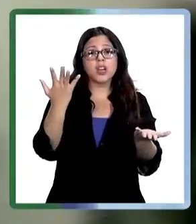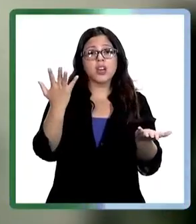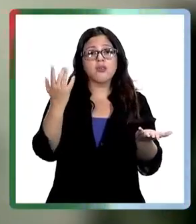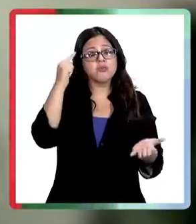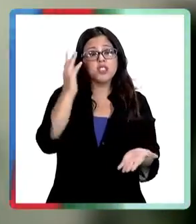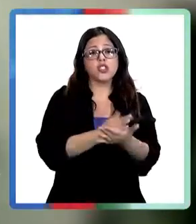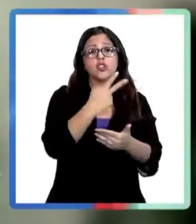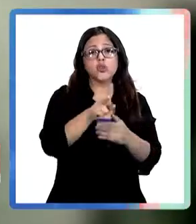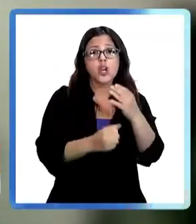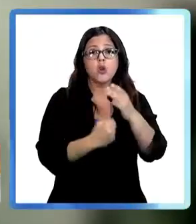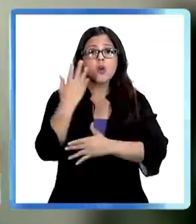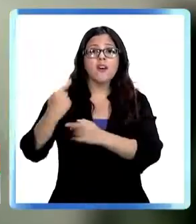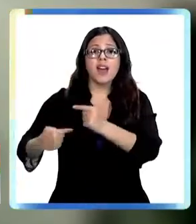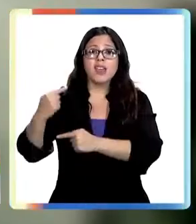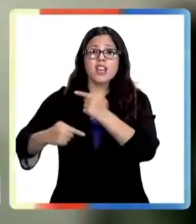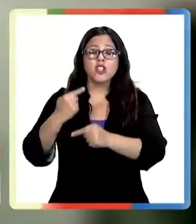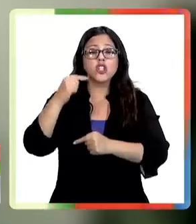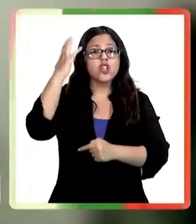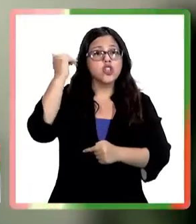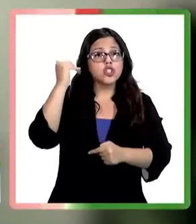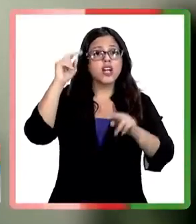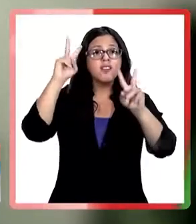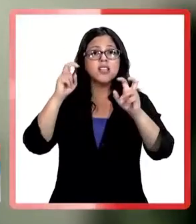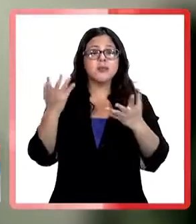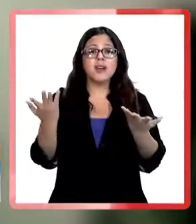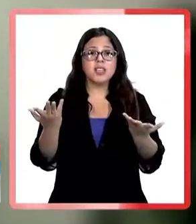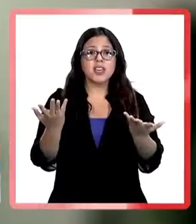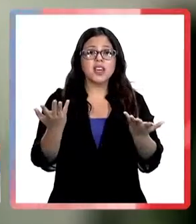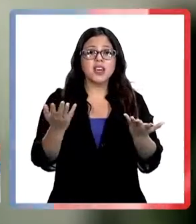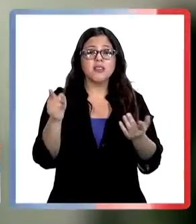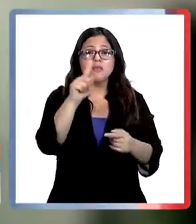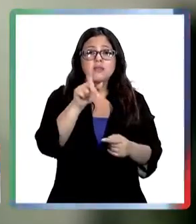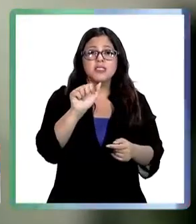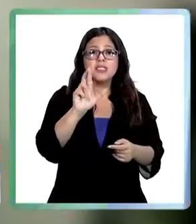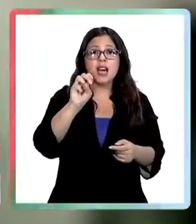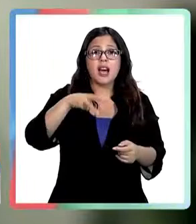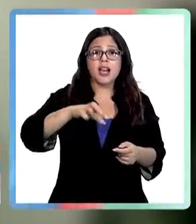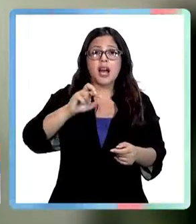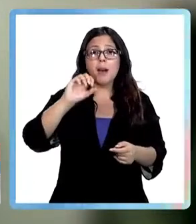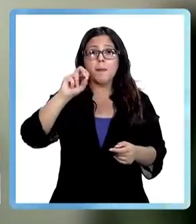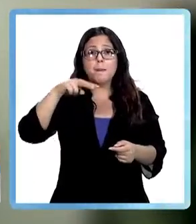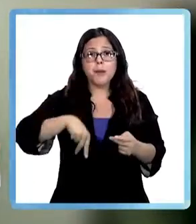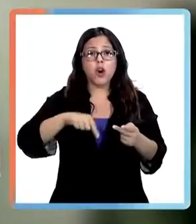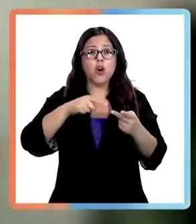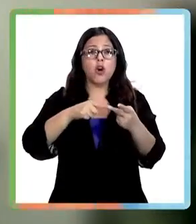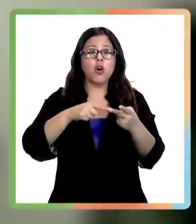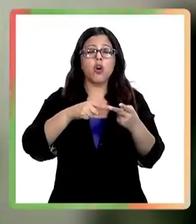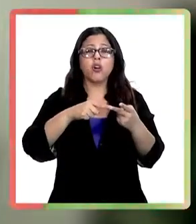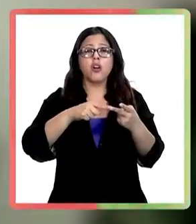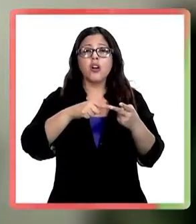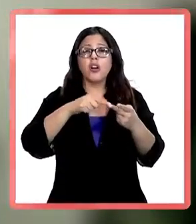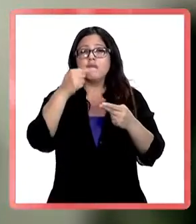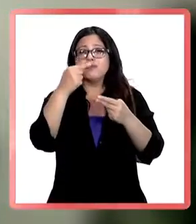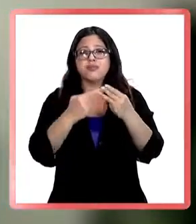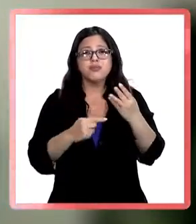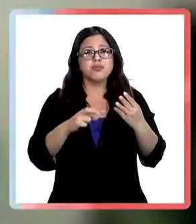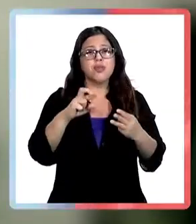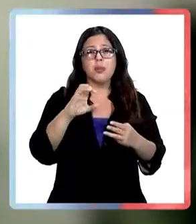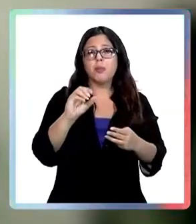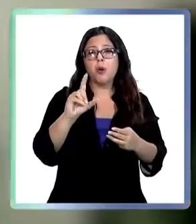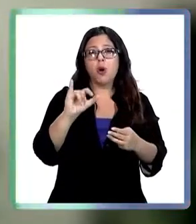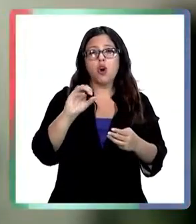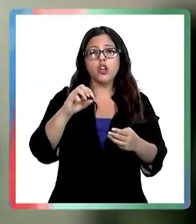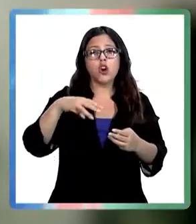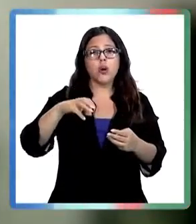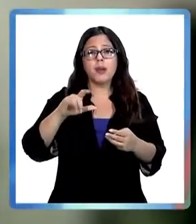nuevas generaciones no saben lo que es tener coqueluche, ni sarampión, ni difteria, ni poliomielitis,